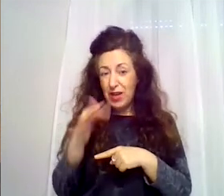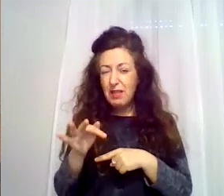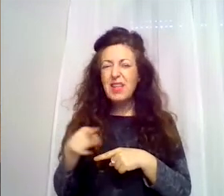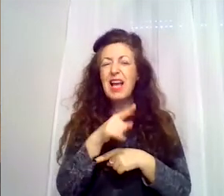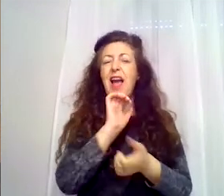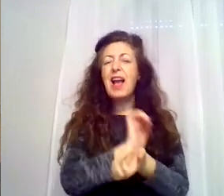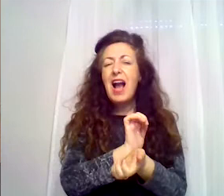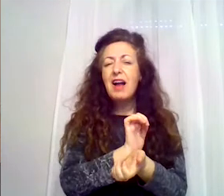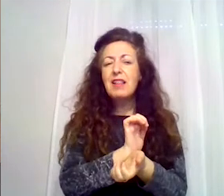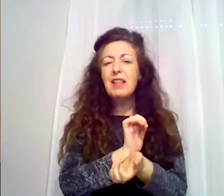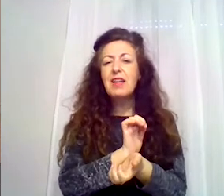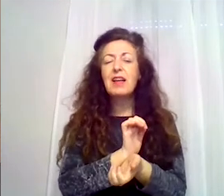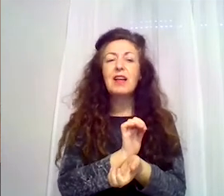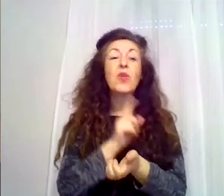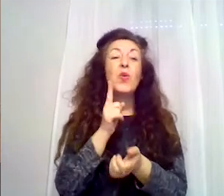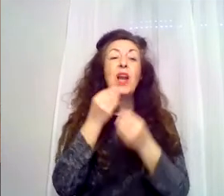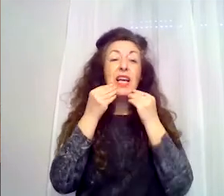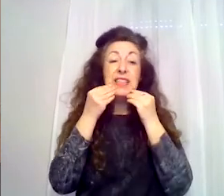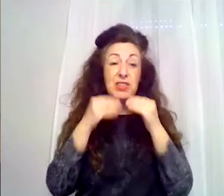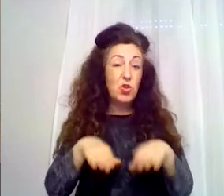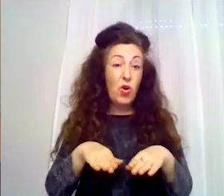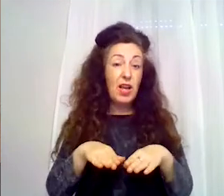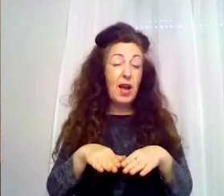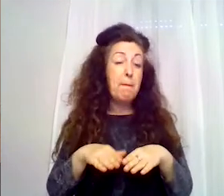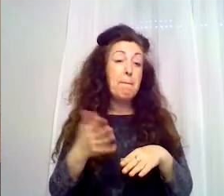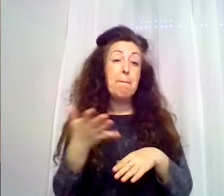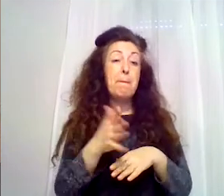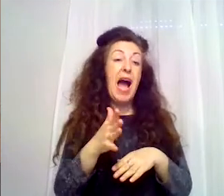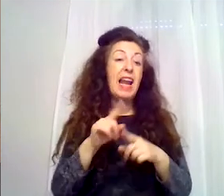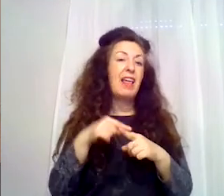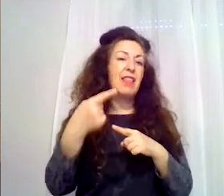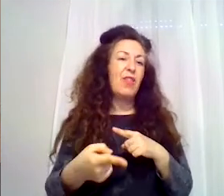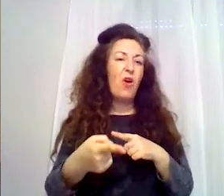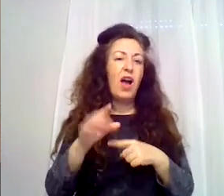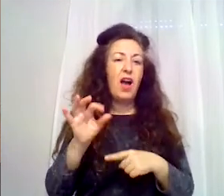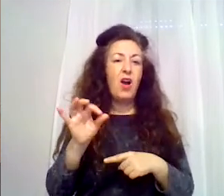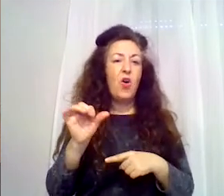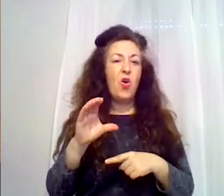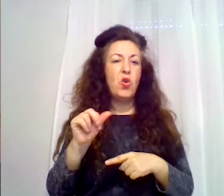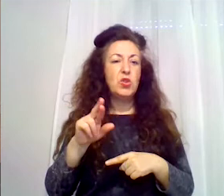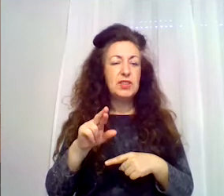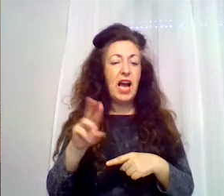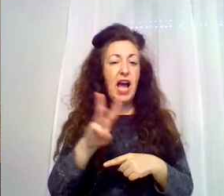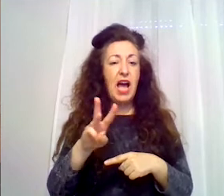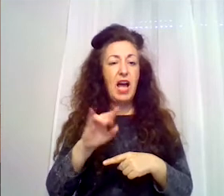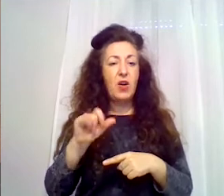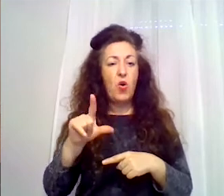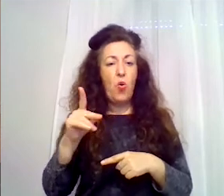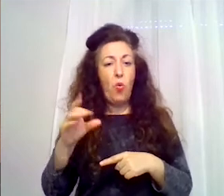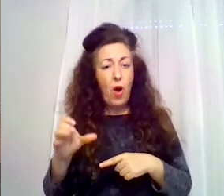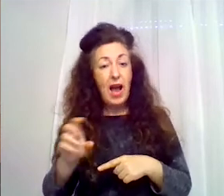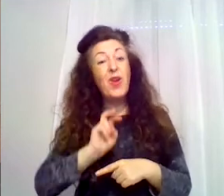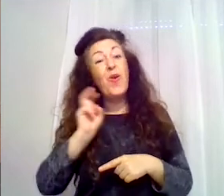libro montones de veces de jovencitos, uno de ellos un español que vivía en Roma, un muchachito español que vivía en Roma